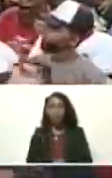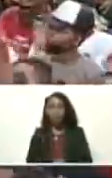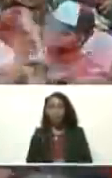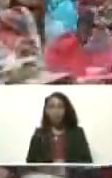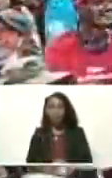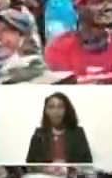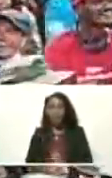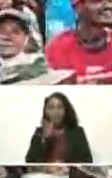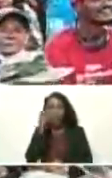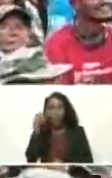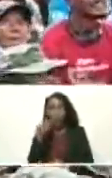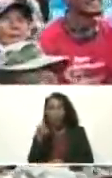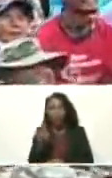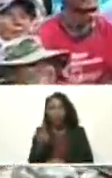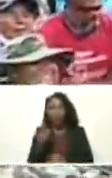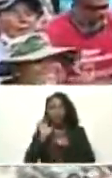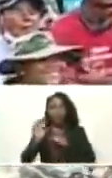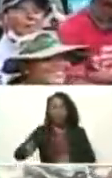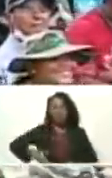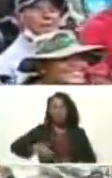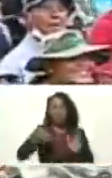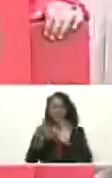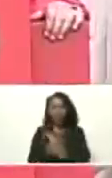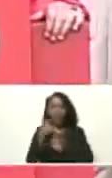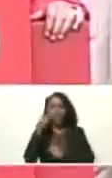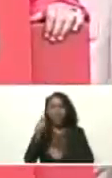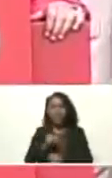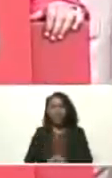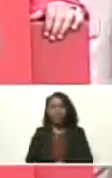El Conde del Guácharo dice